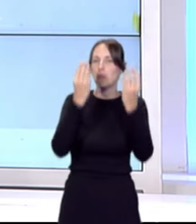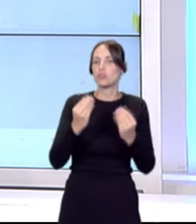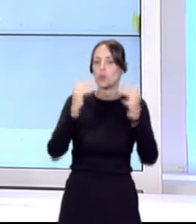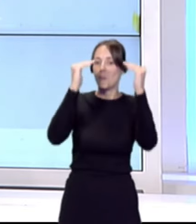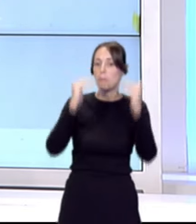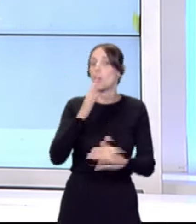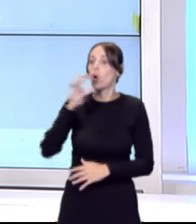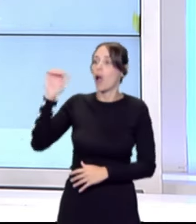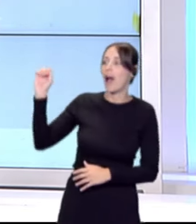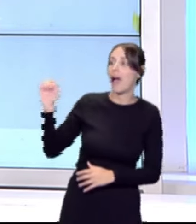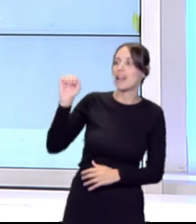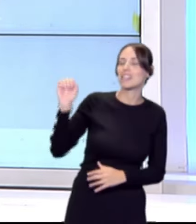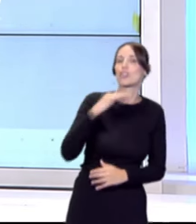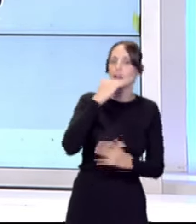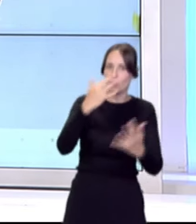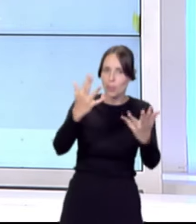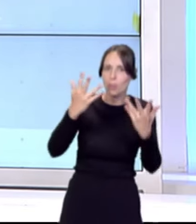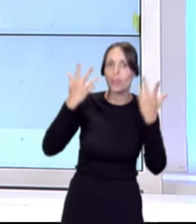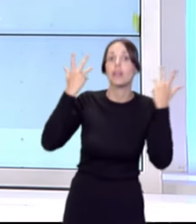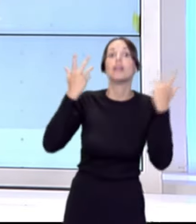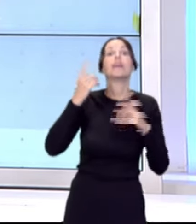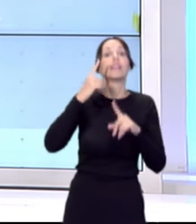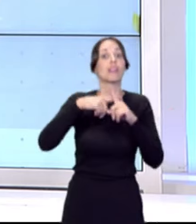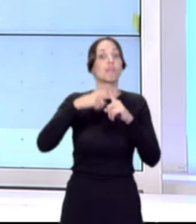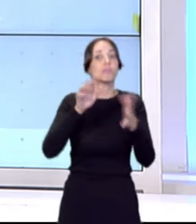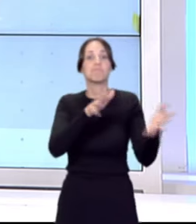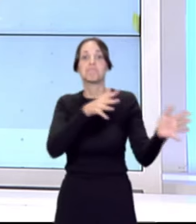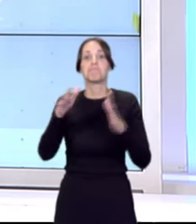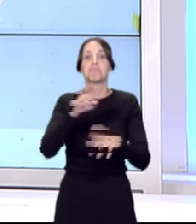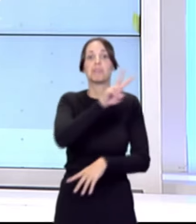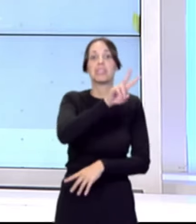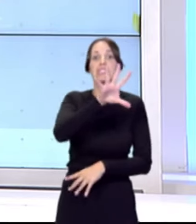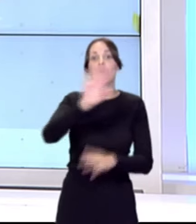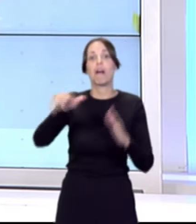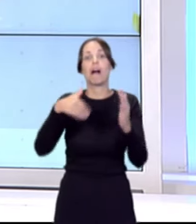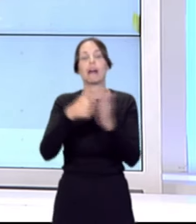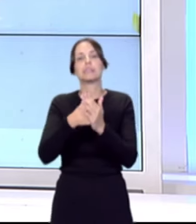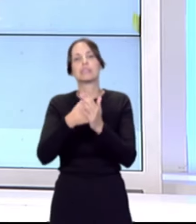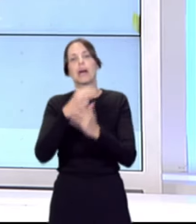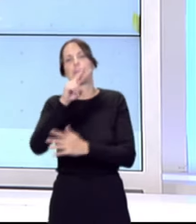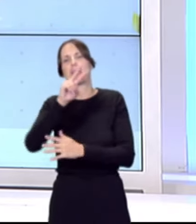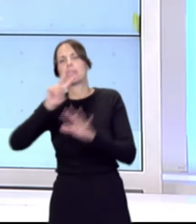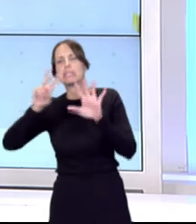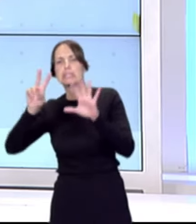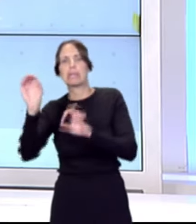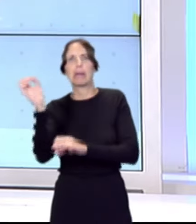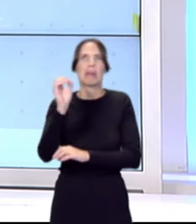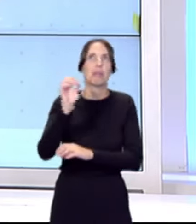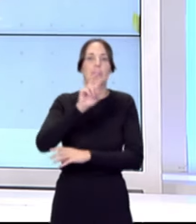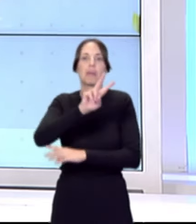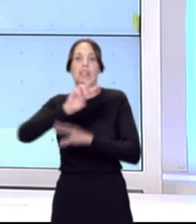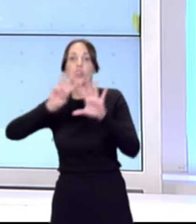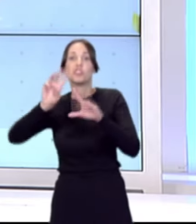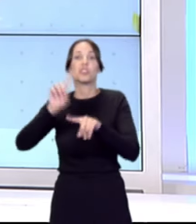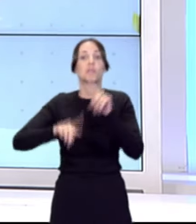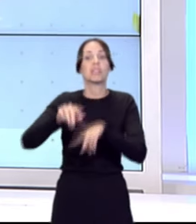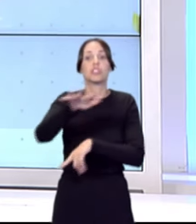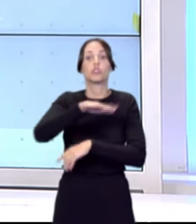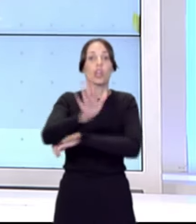remueve algo más el ambiente, con temperaturas que se van a mover entre los 25 y algo más de 27, 28 grados en zonas de costa. Como